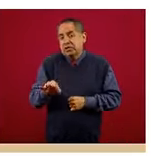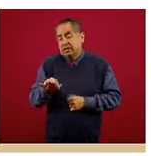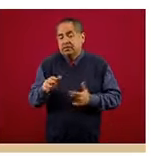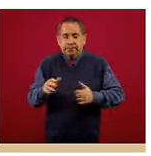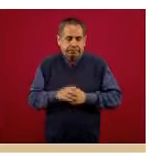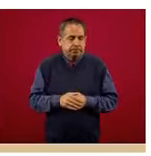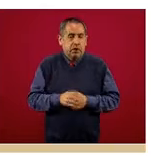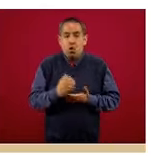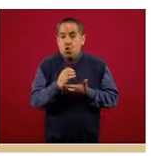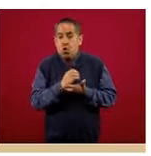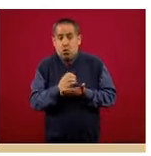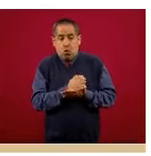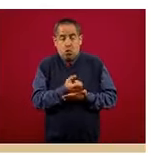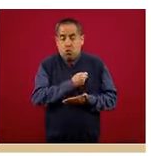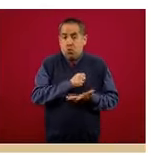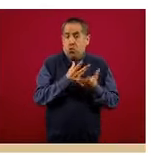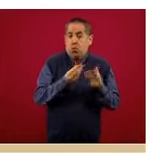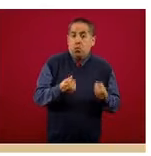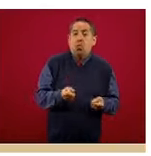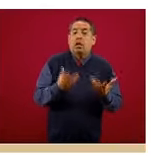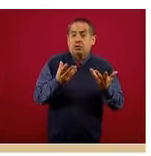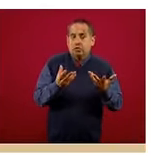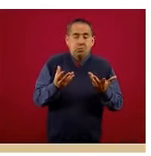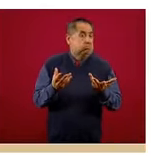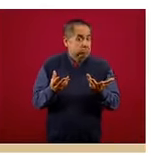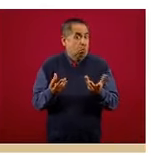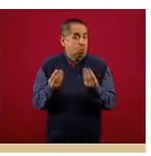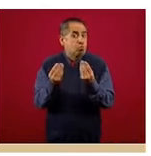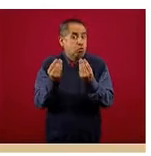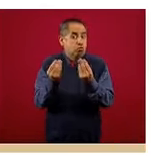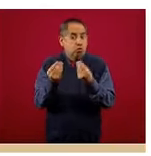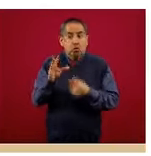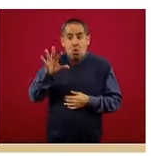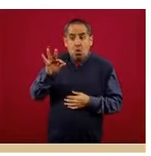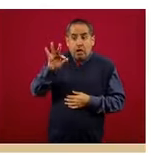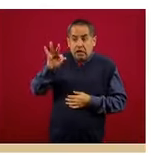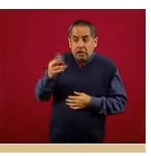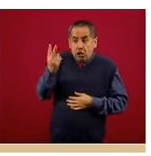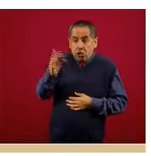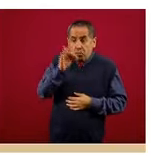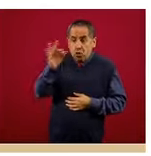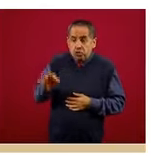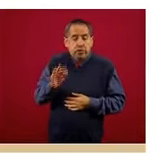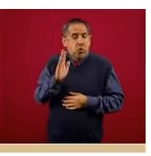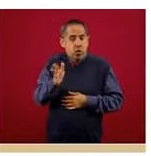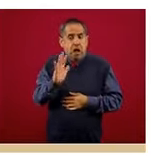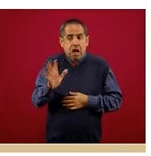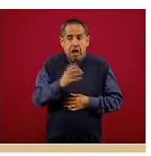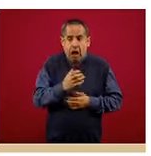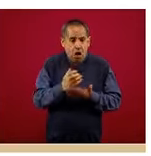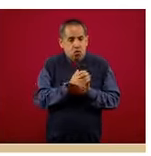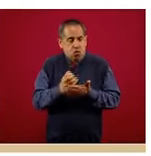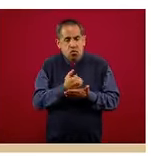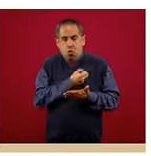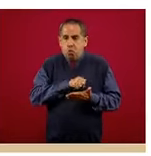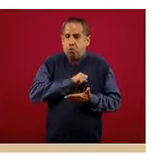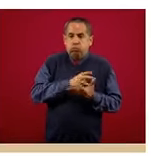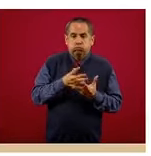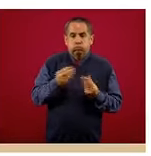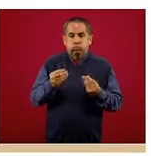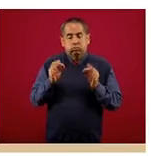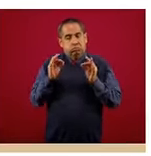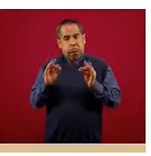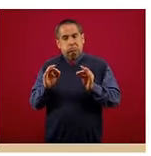de recuperados, el incremento fue mayor, 42%. Fue el caso de recuperados y vemos que es una